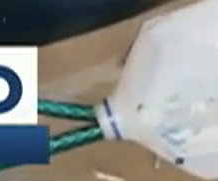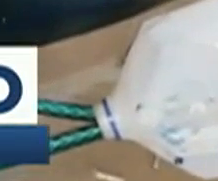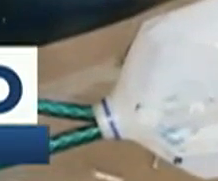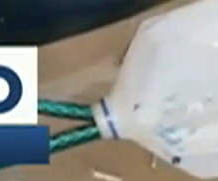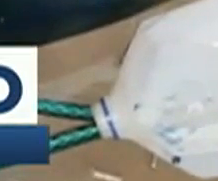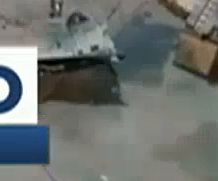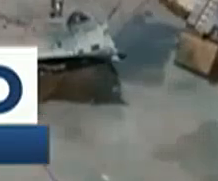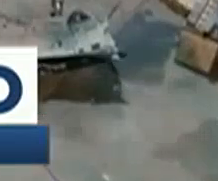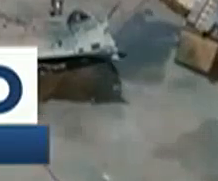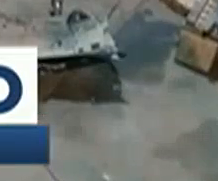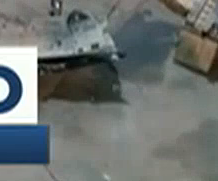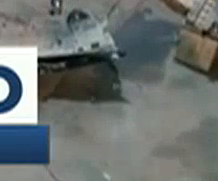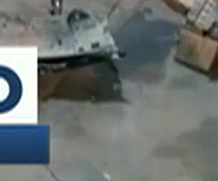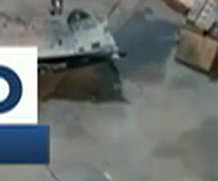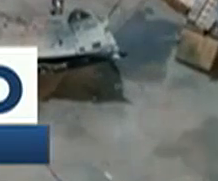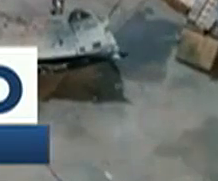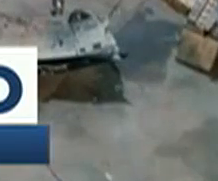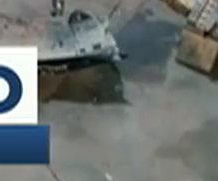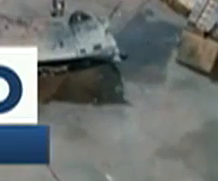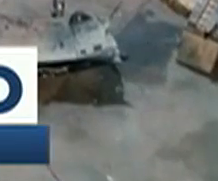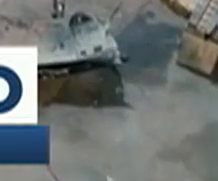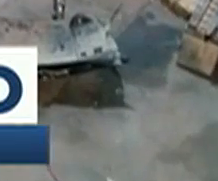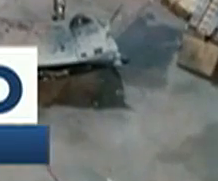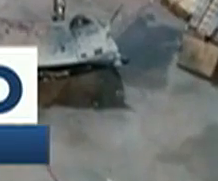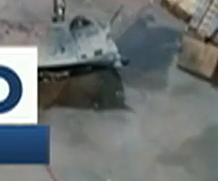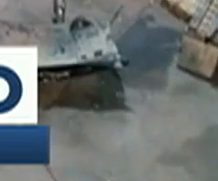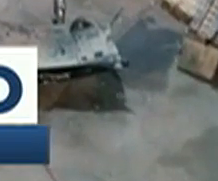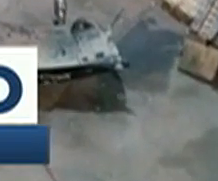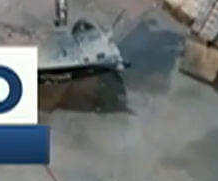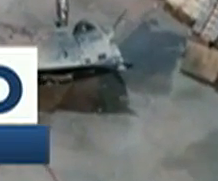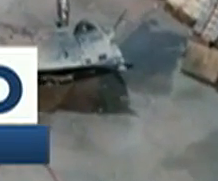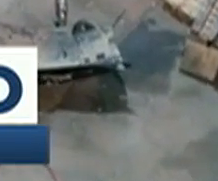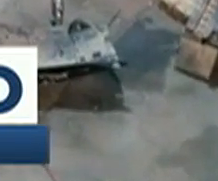Descubren desguazadero. En el lugar hallaron motos